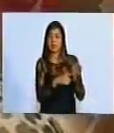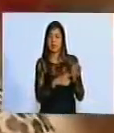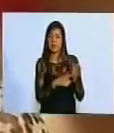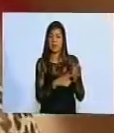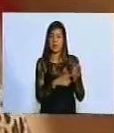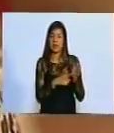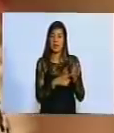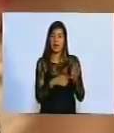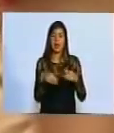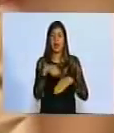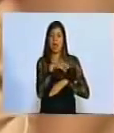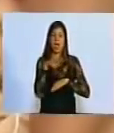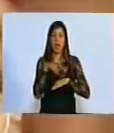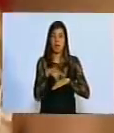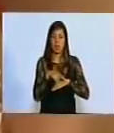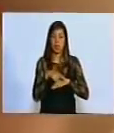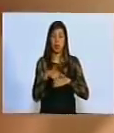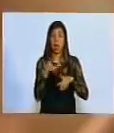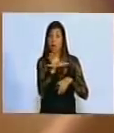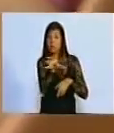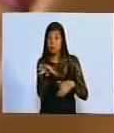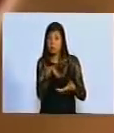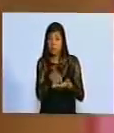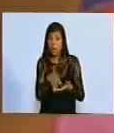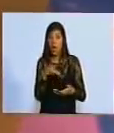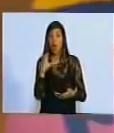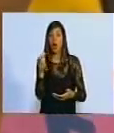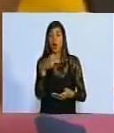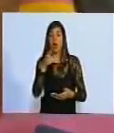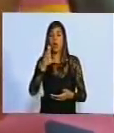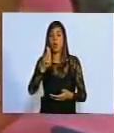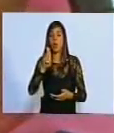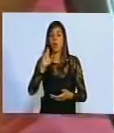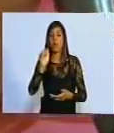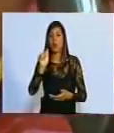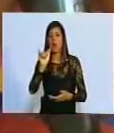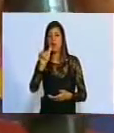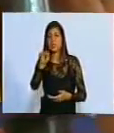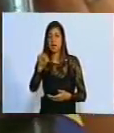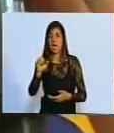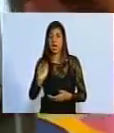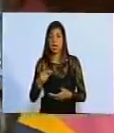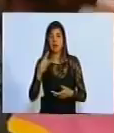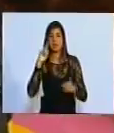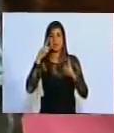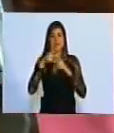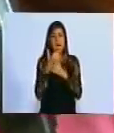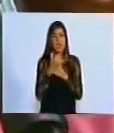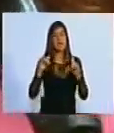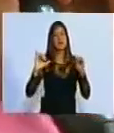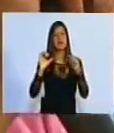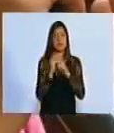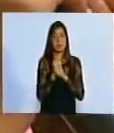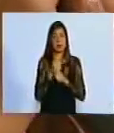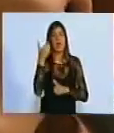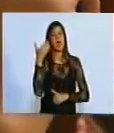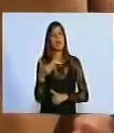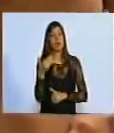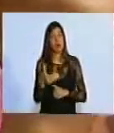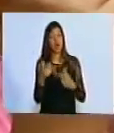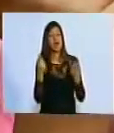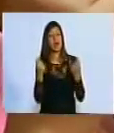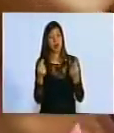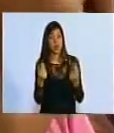la República y la provincia de Guayana en la Gran Colombia para la gesta independentista, sino la importancia económica que